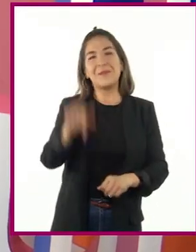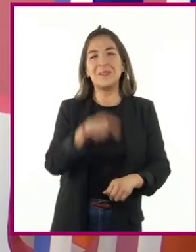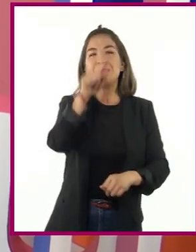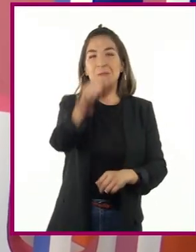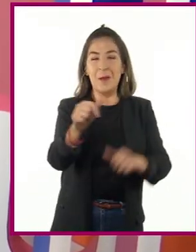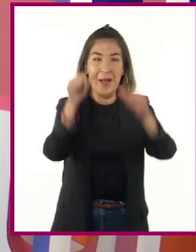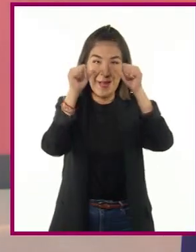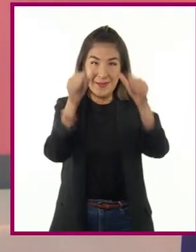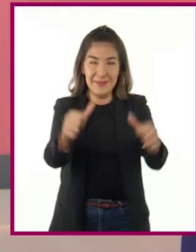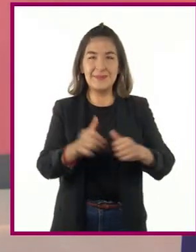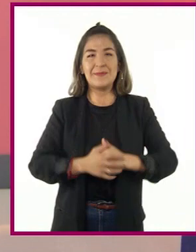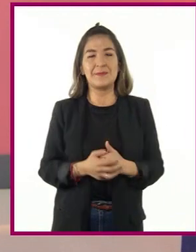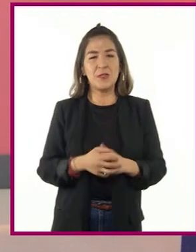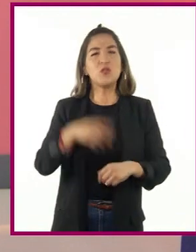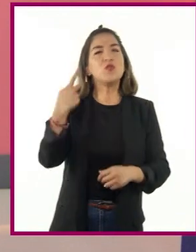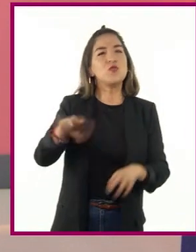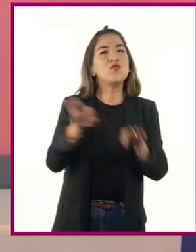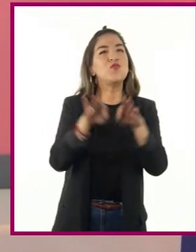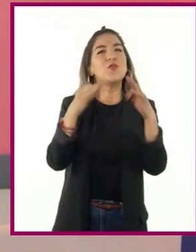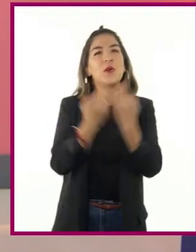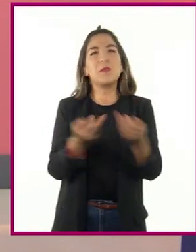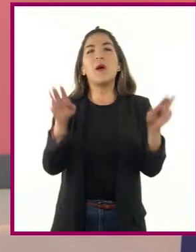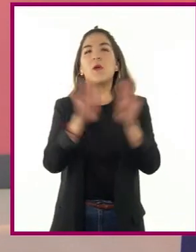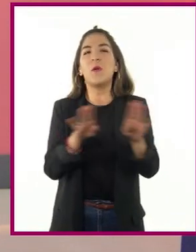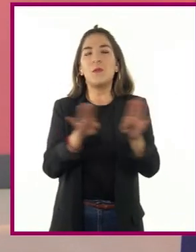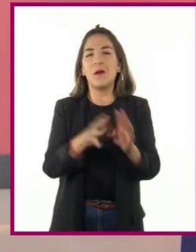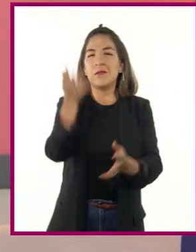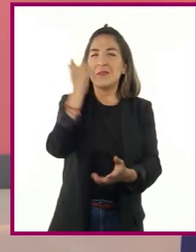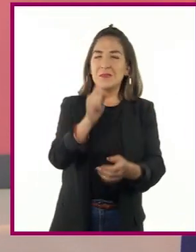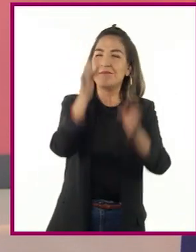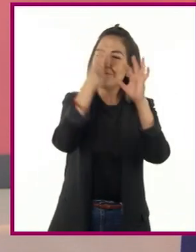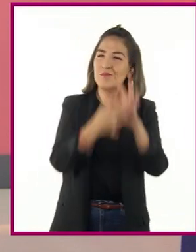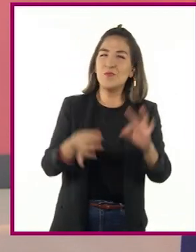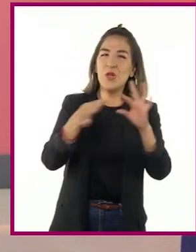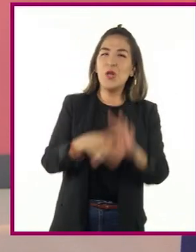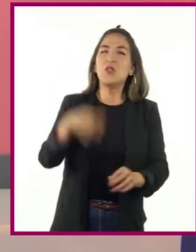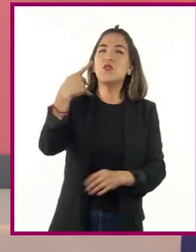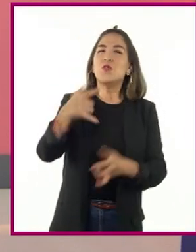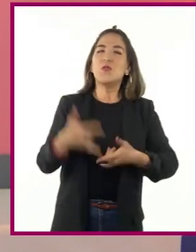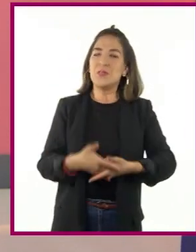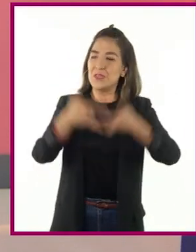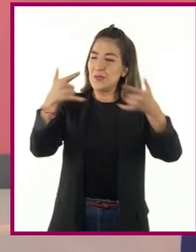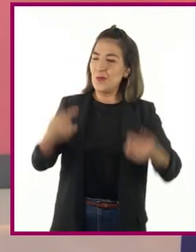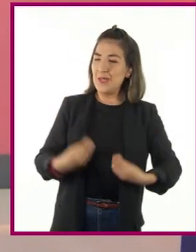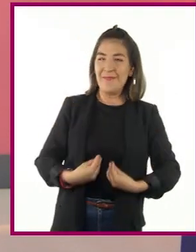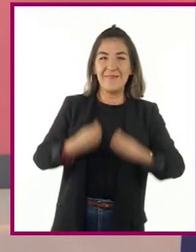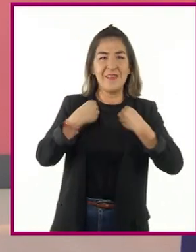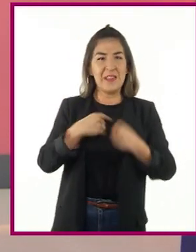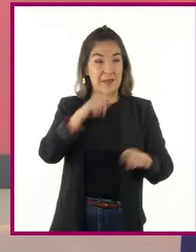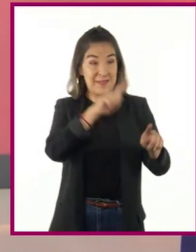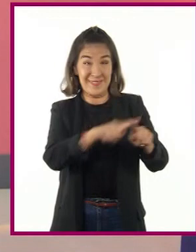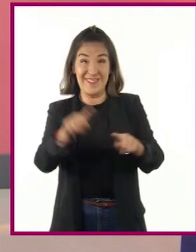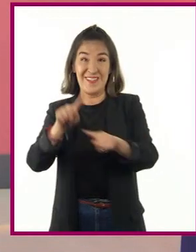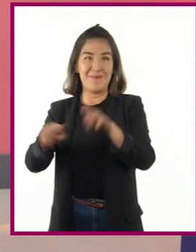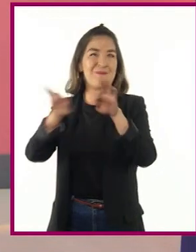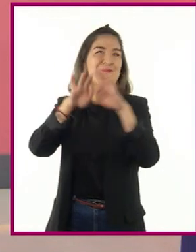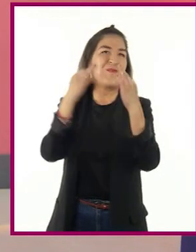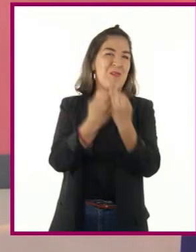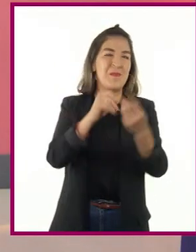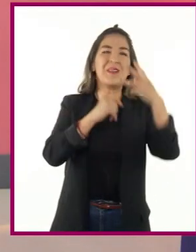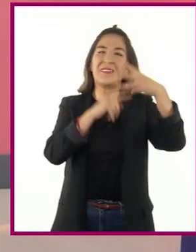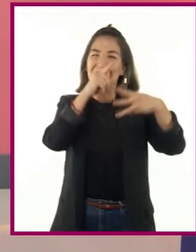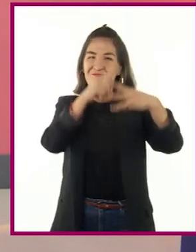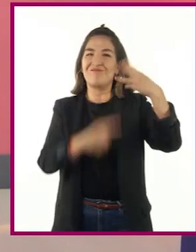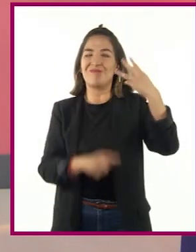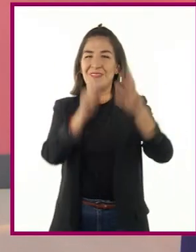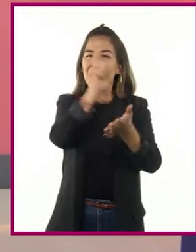estilo, es decir, la manera en la que cada autor cuenta su vida, porque cada uno tiene un estilo muy diferente, a pesar de que las cosas que los